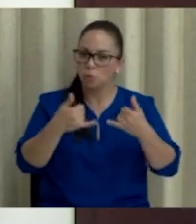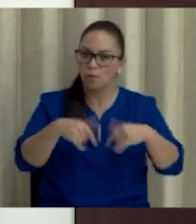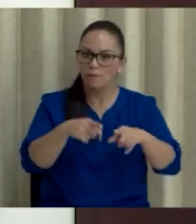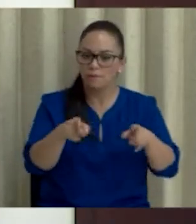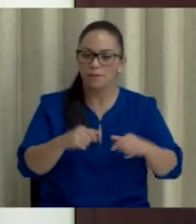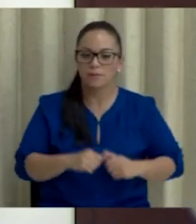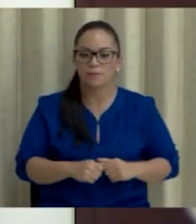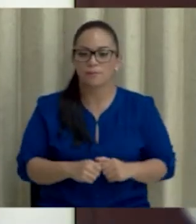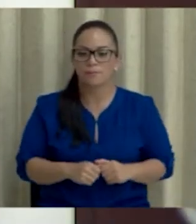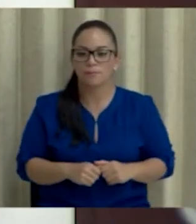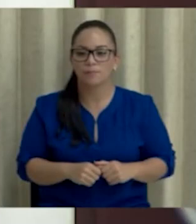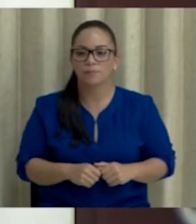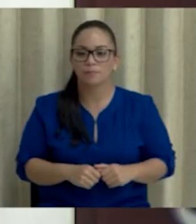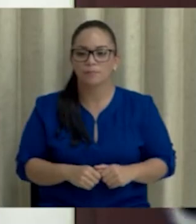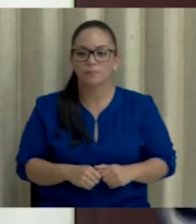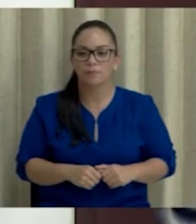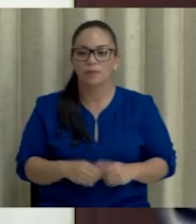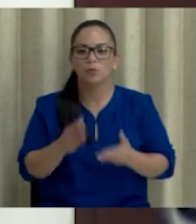Pueden.